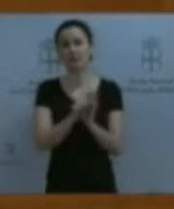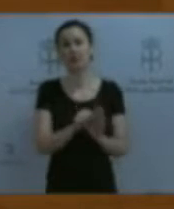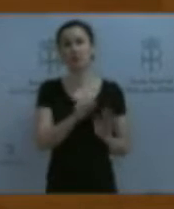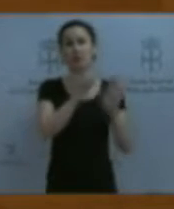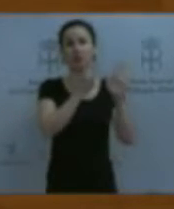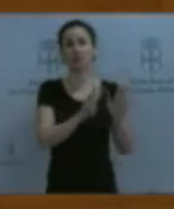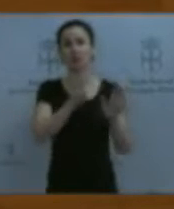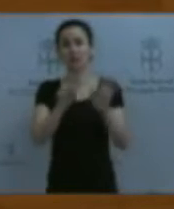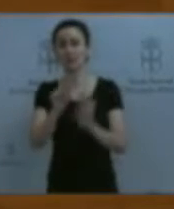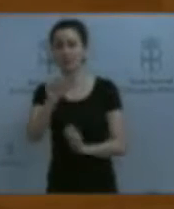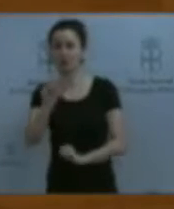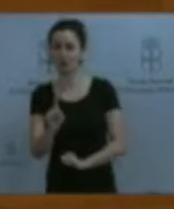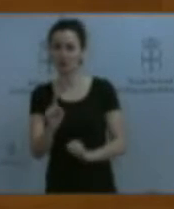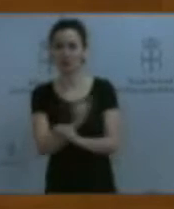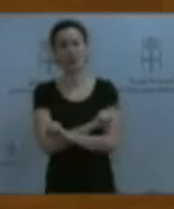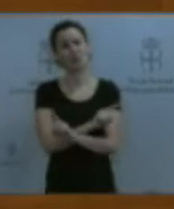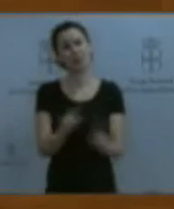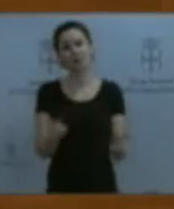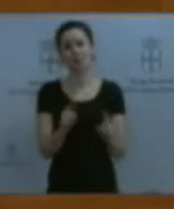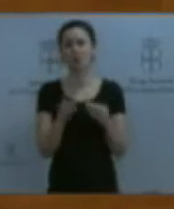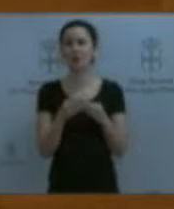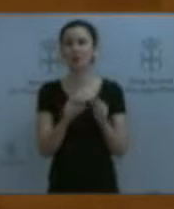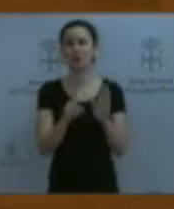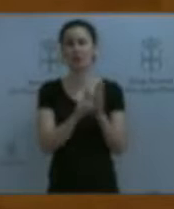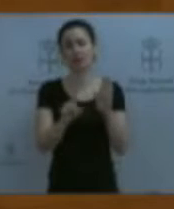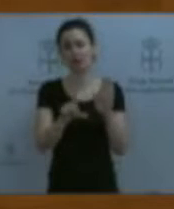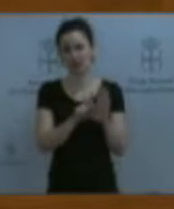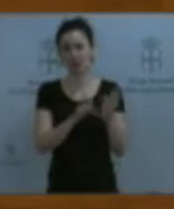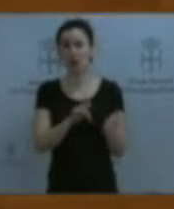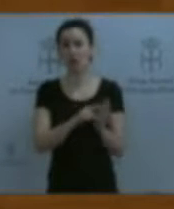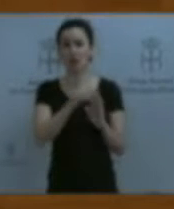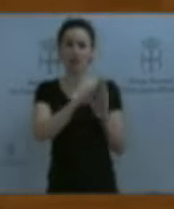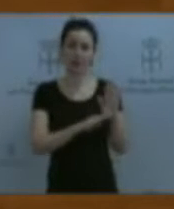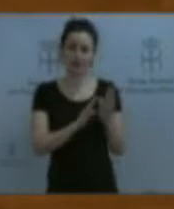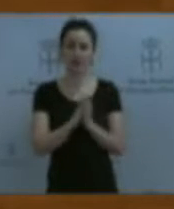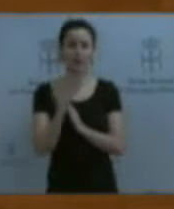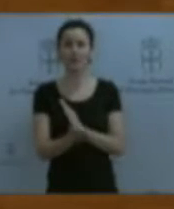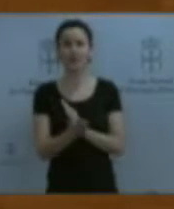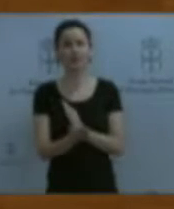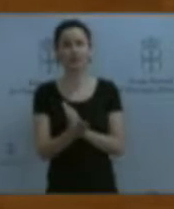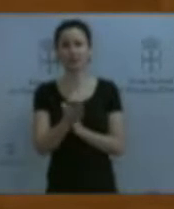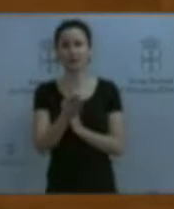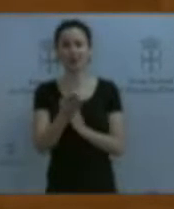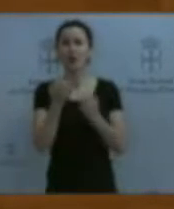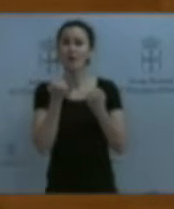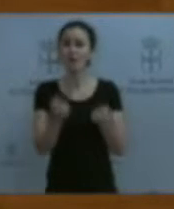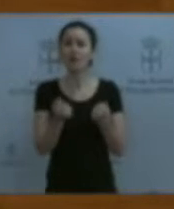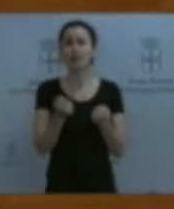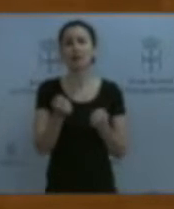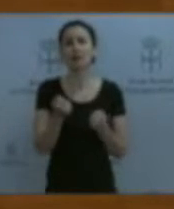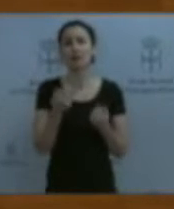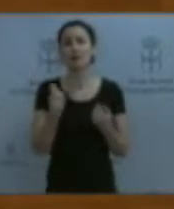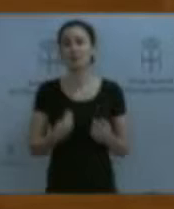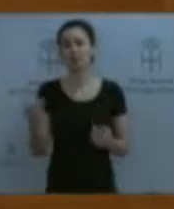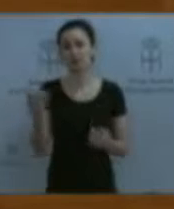la Constitución, que prohíbe el uso del decreto ley cuando las medidas aprobadas afecten de forma relevante o sustancial a los deberes consagrados